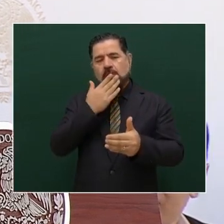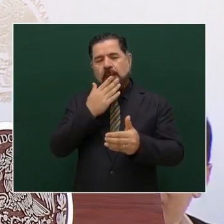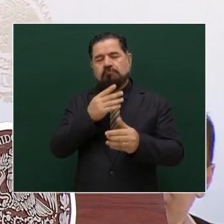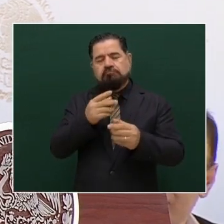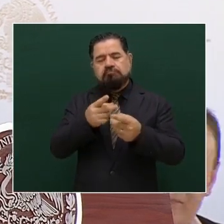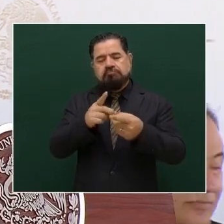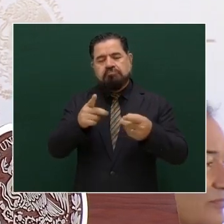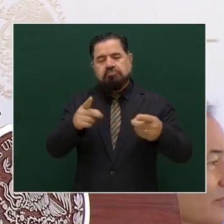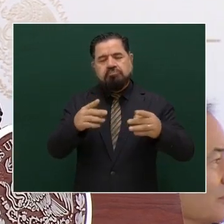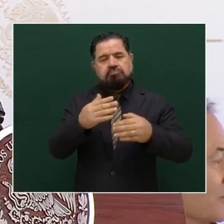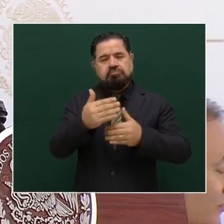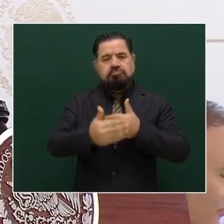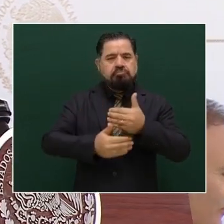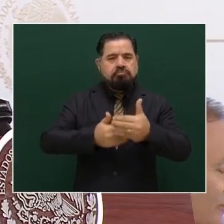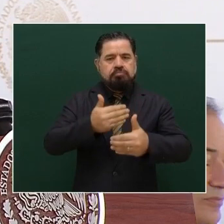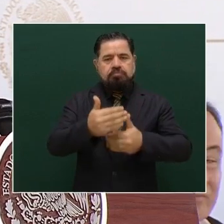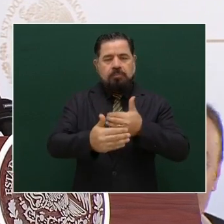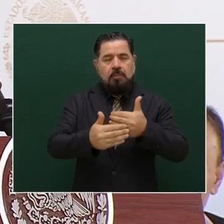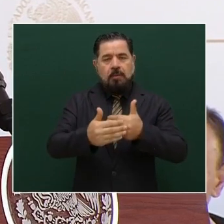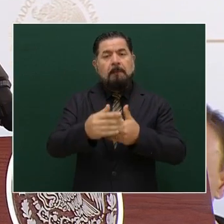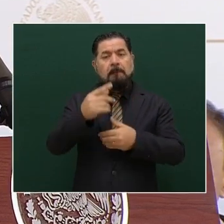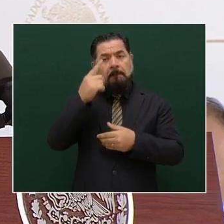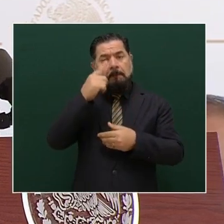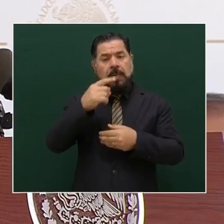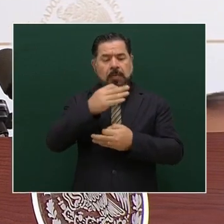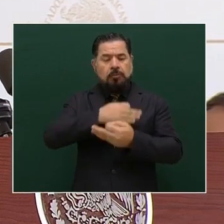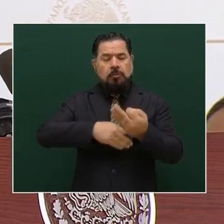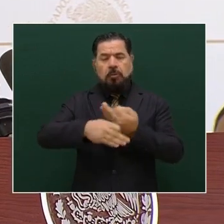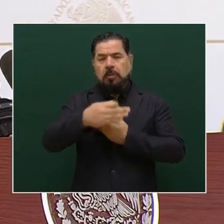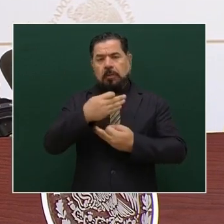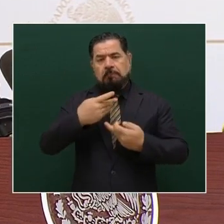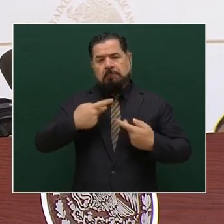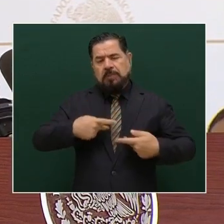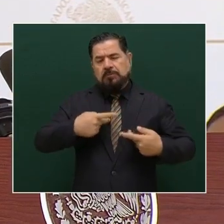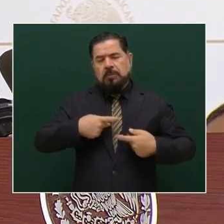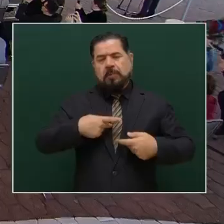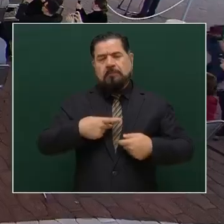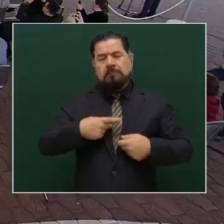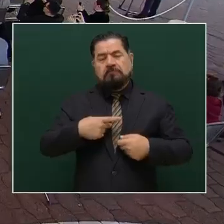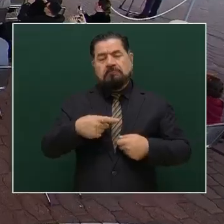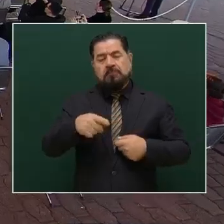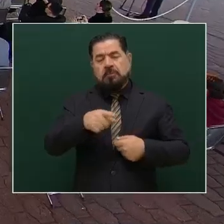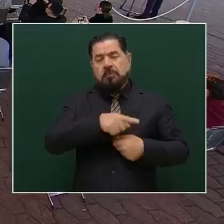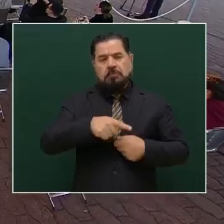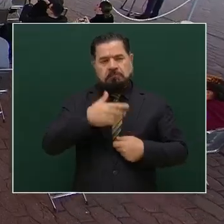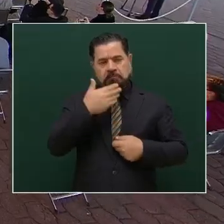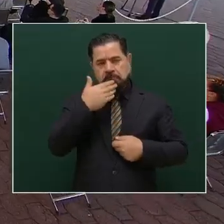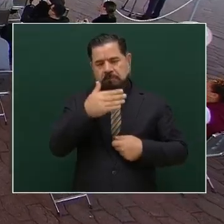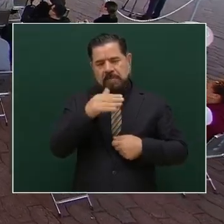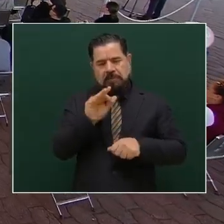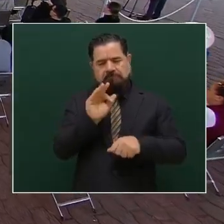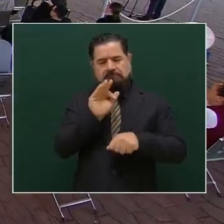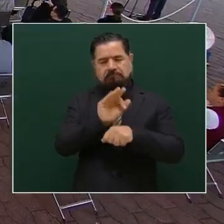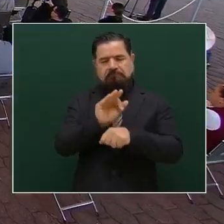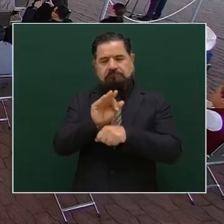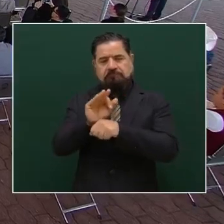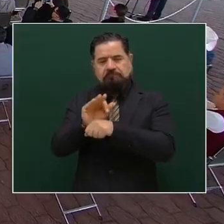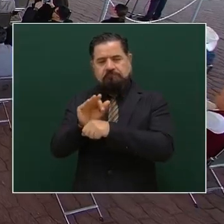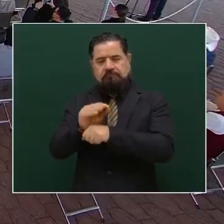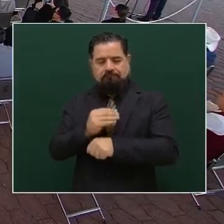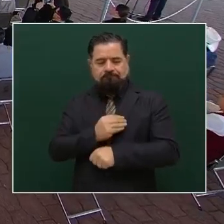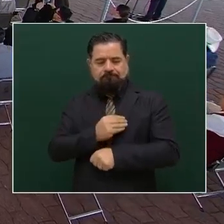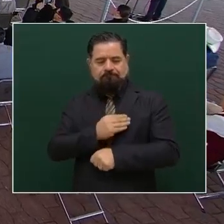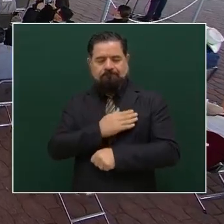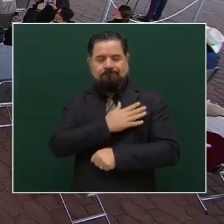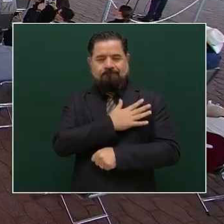todo el bienestar de la gente, que es lo más importante de